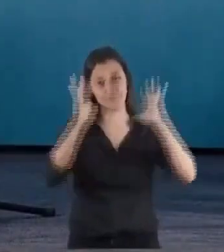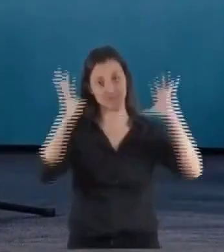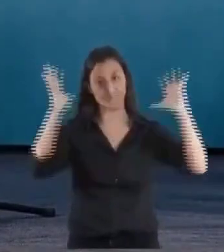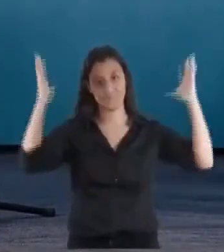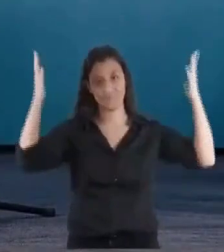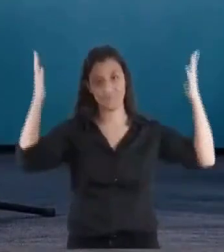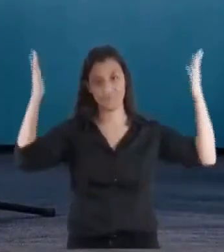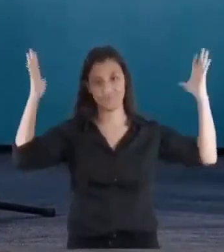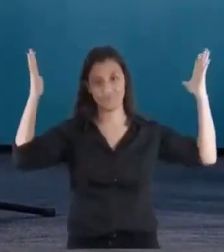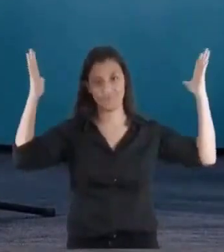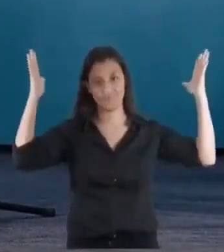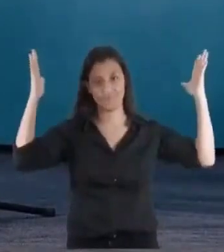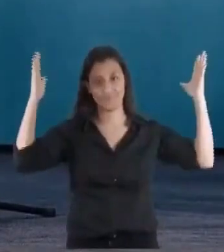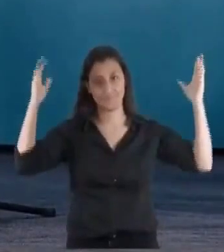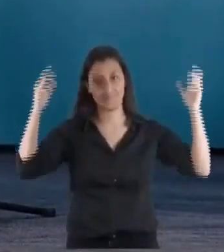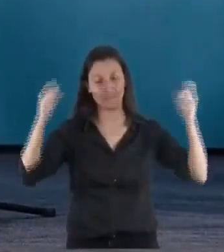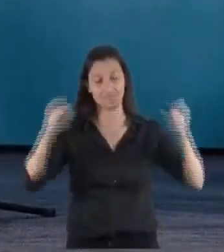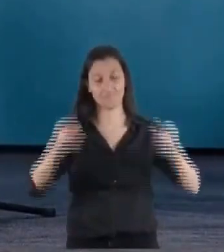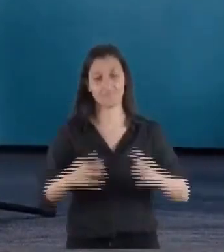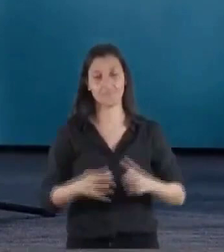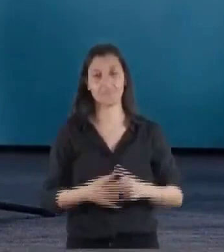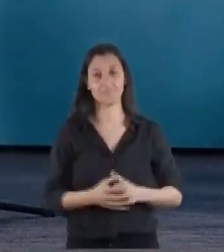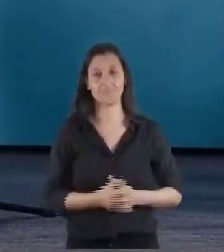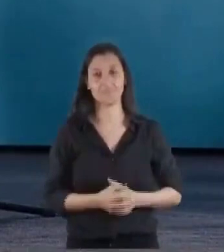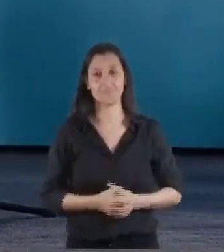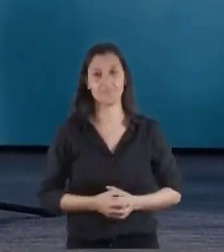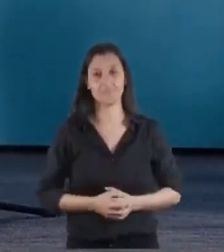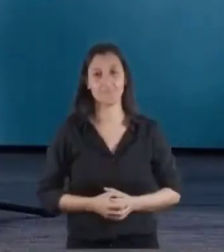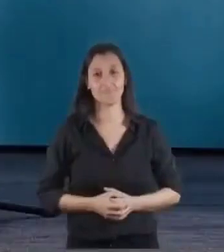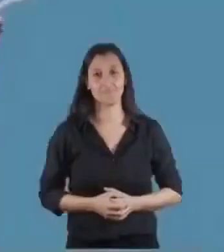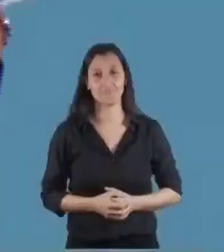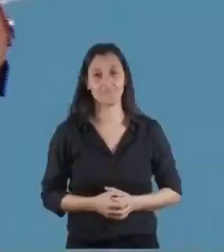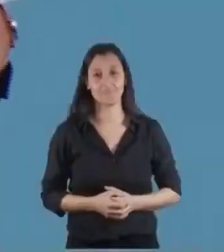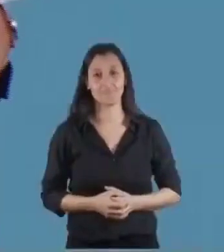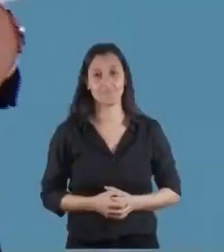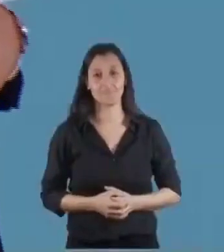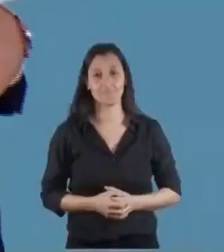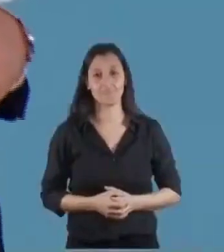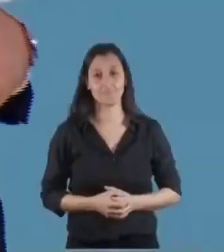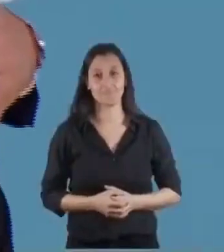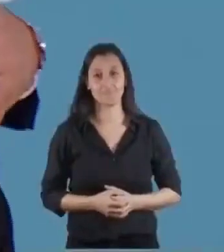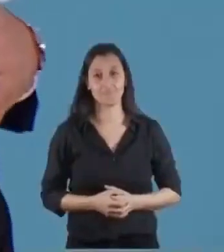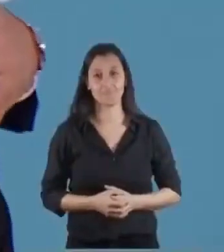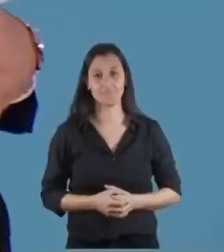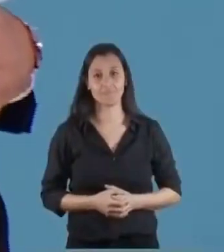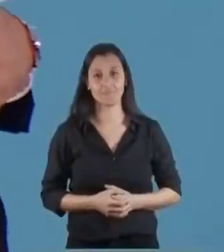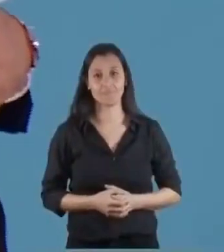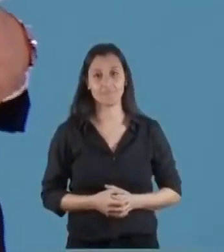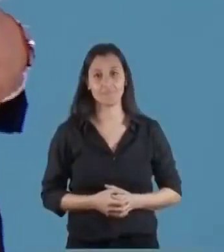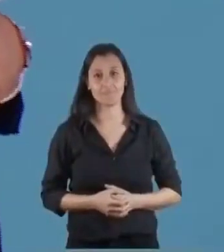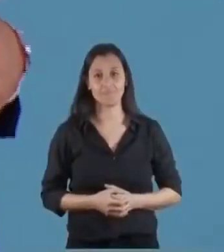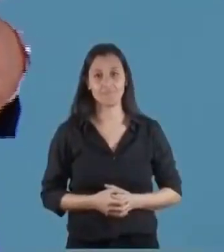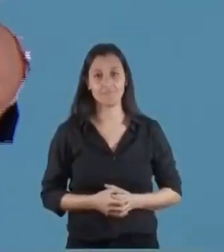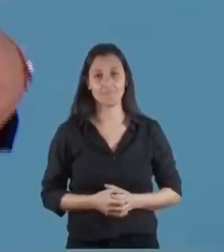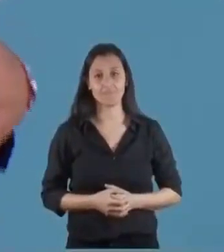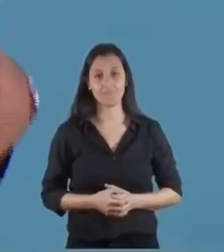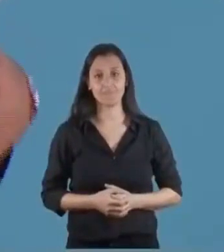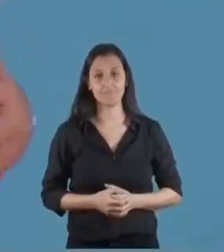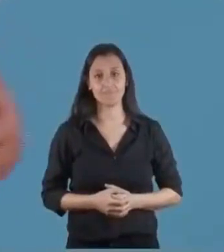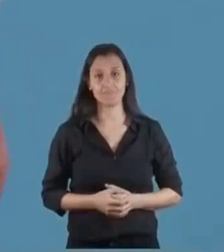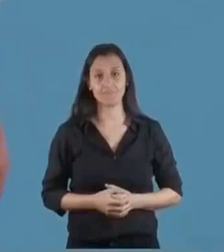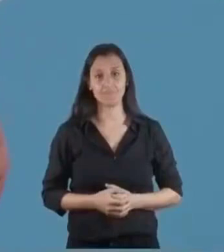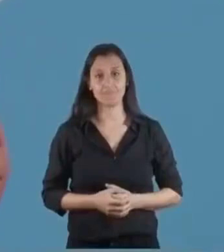Nacional de la Seguridad Social, ANSES, confirmó el calendario de pagos de junio de 2023 para todas sus prestaciones,